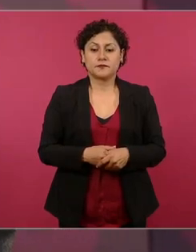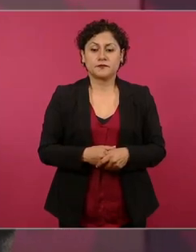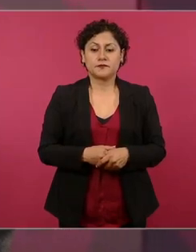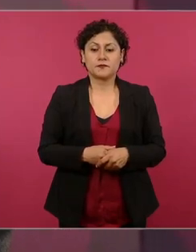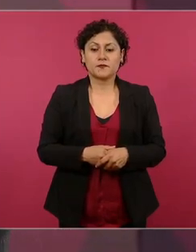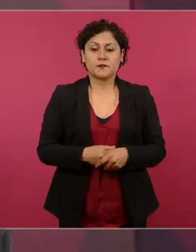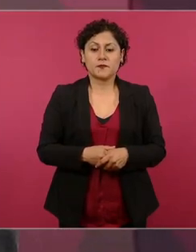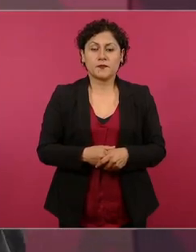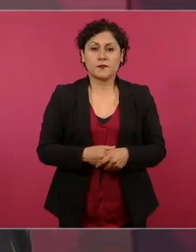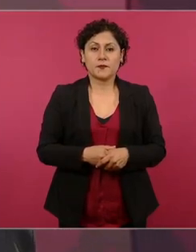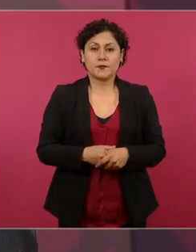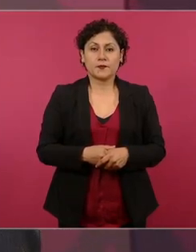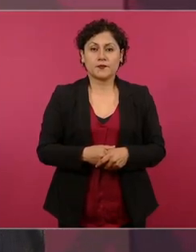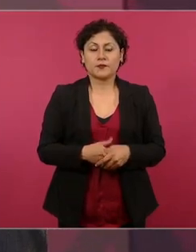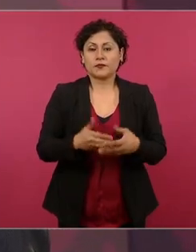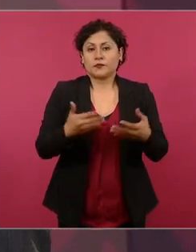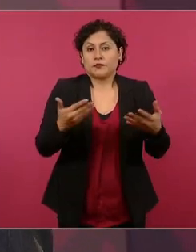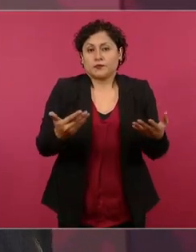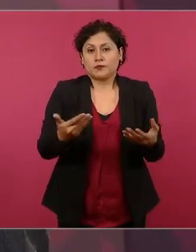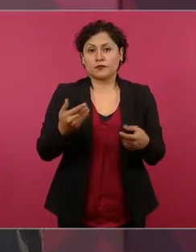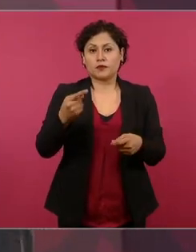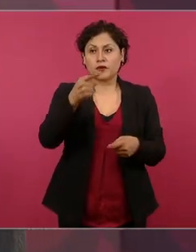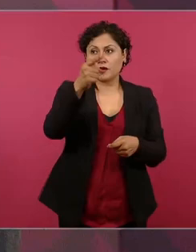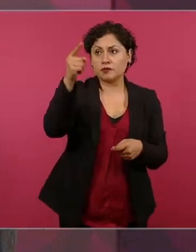formas de pensar,